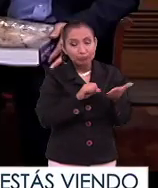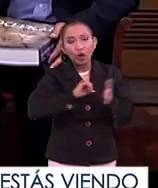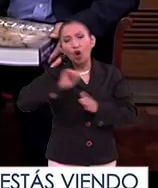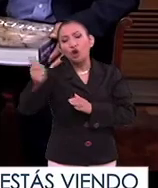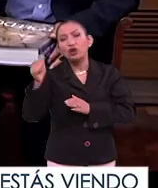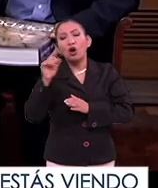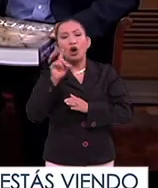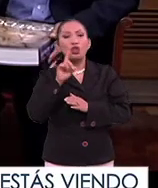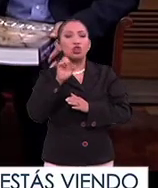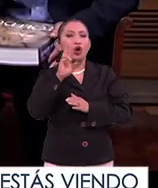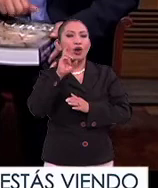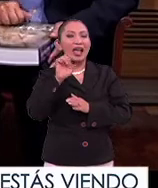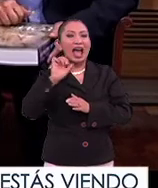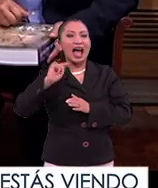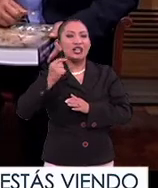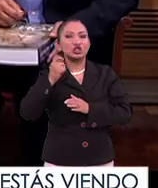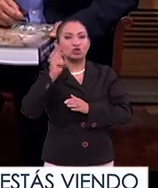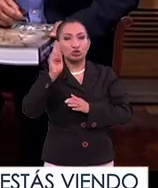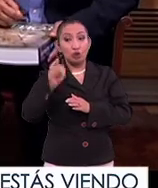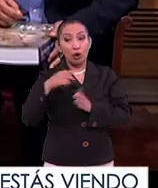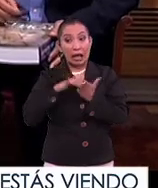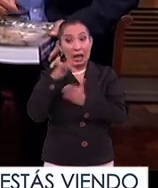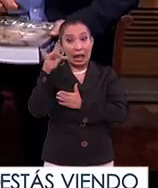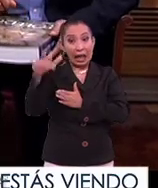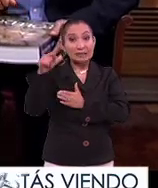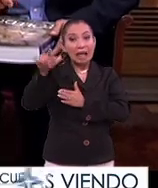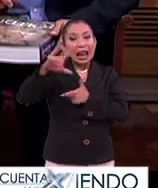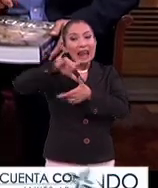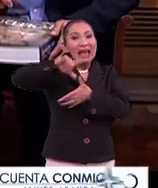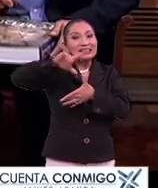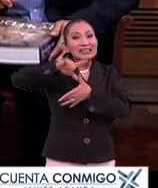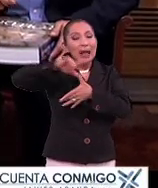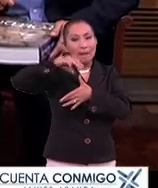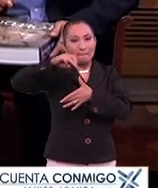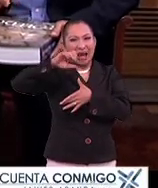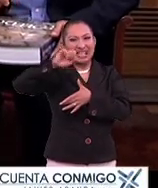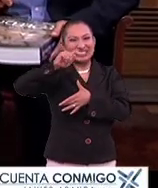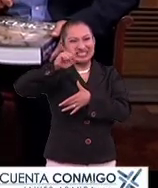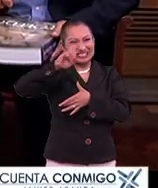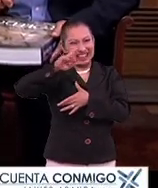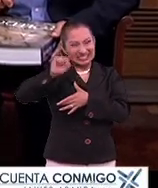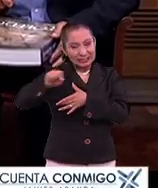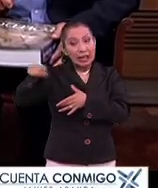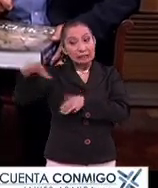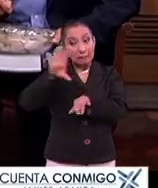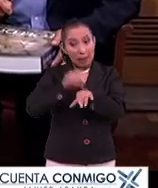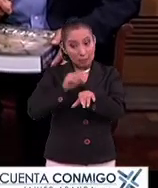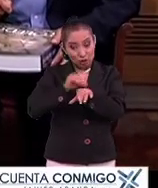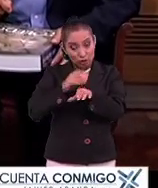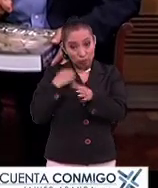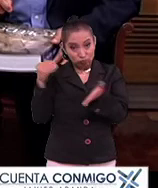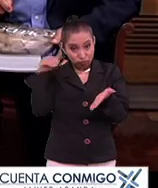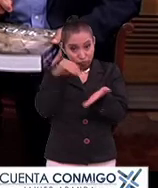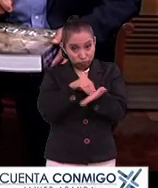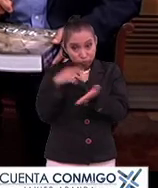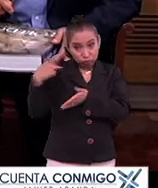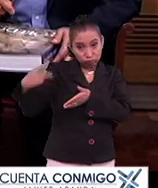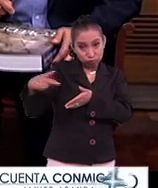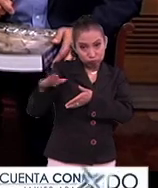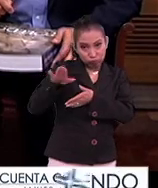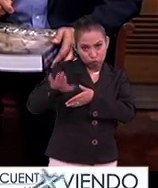Lo que dices de Dore Ashton, que fue gracias al Latin American Masters, que nos permitieron la publicación